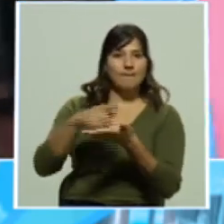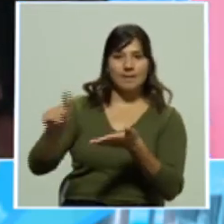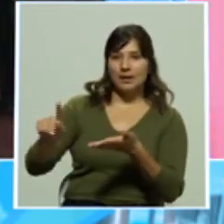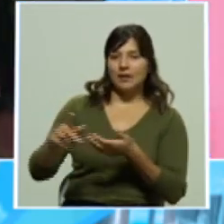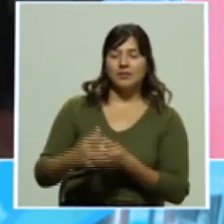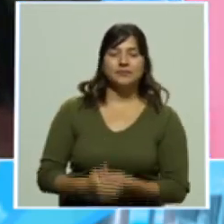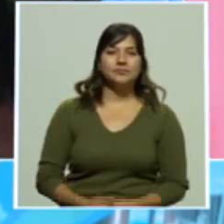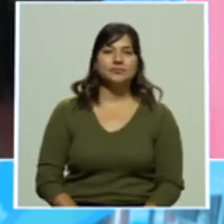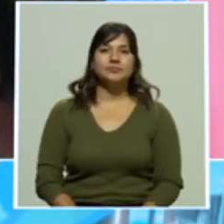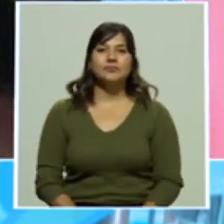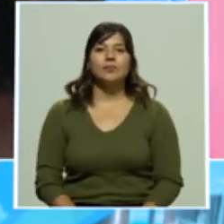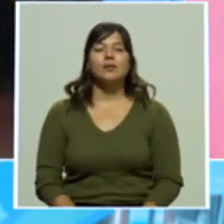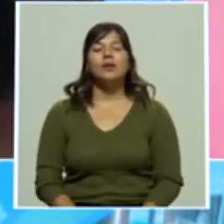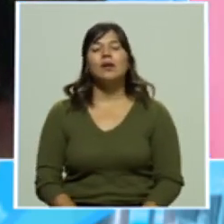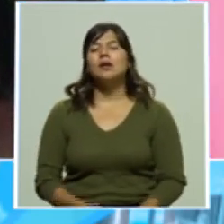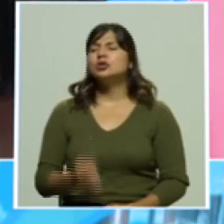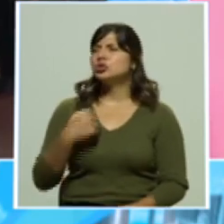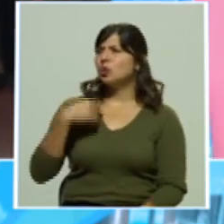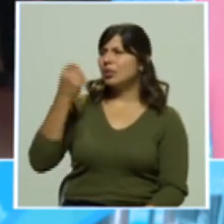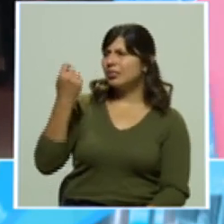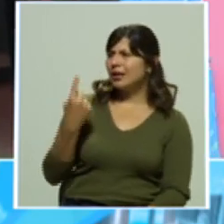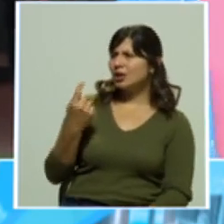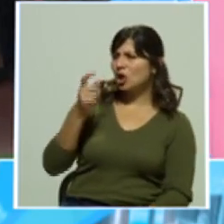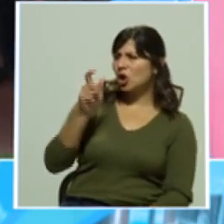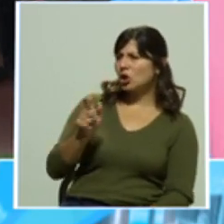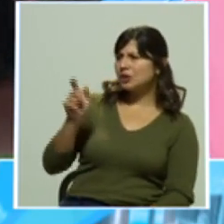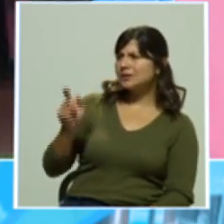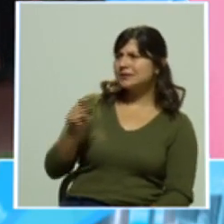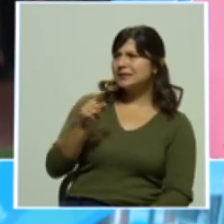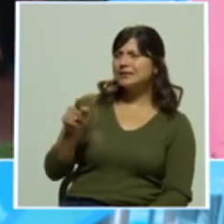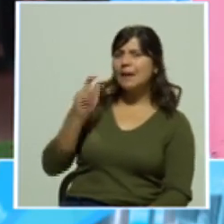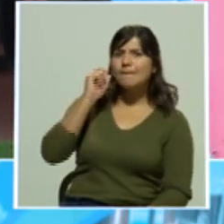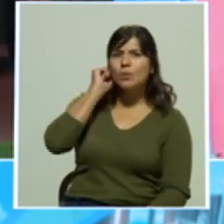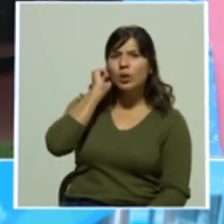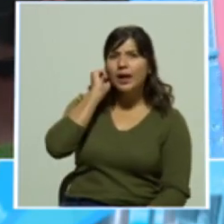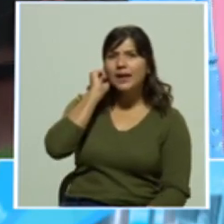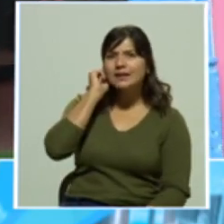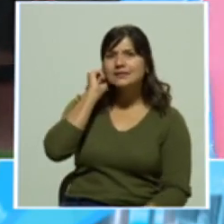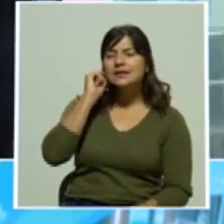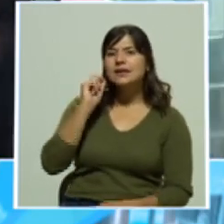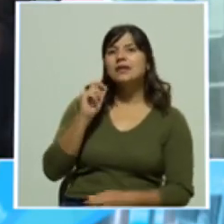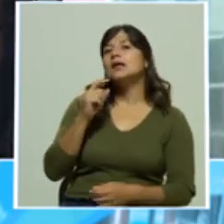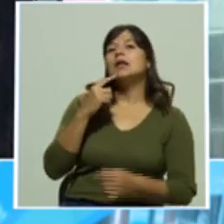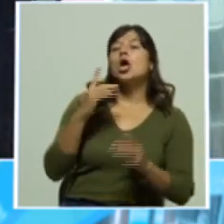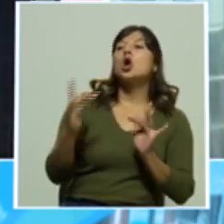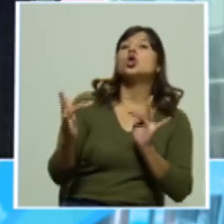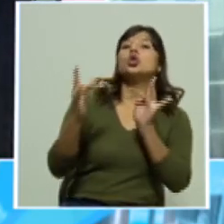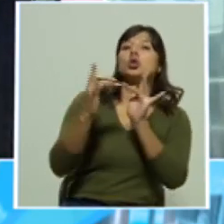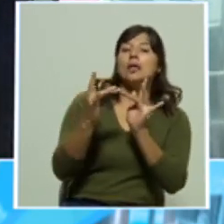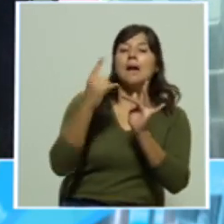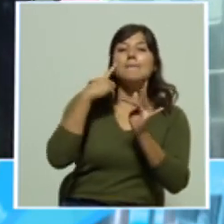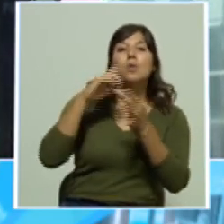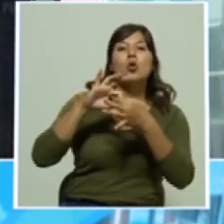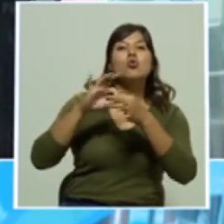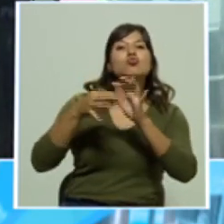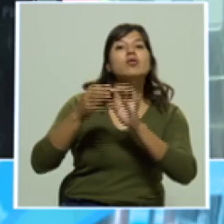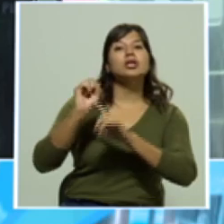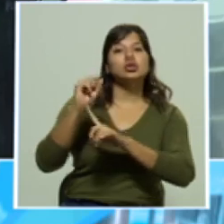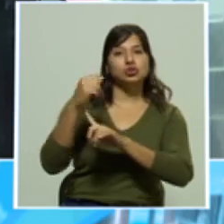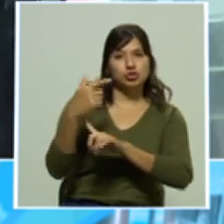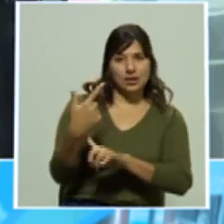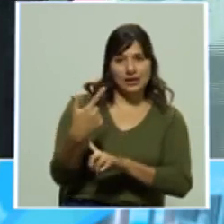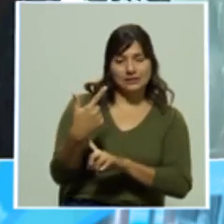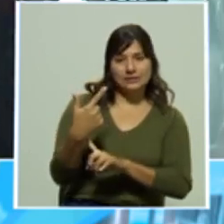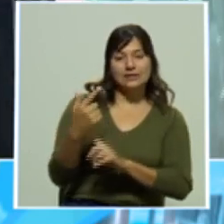víctimas, tengo entendido que cuando llegaban hasta estos sitios no las dejaban salir, se mantenían en los lugares